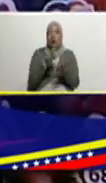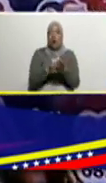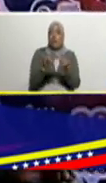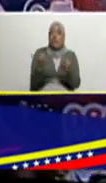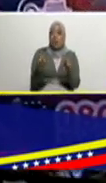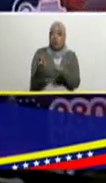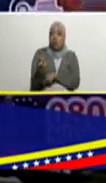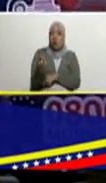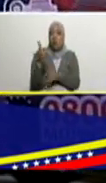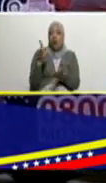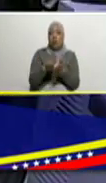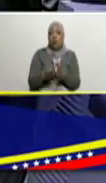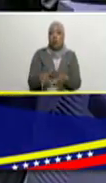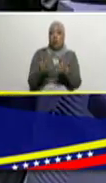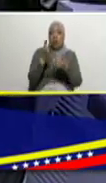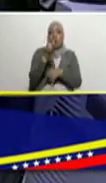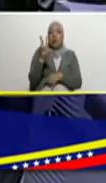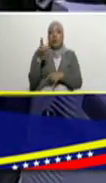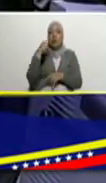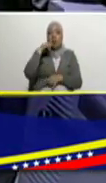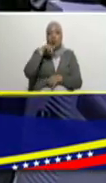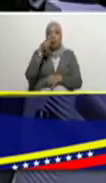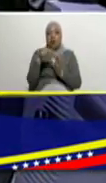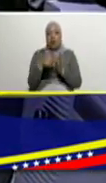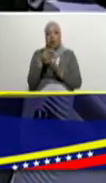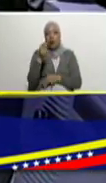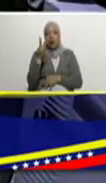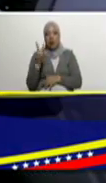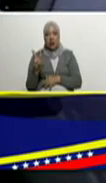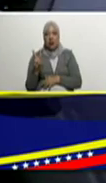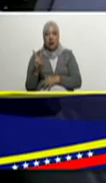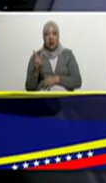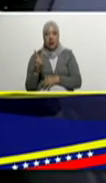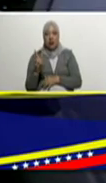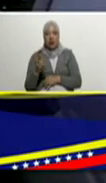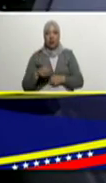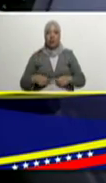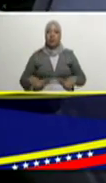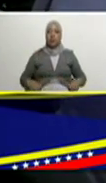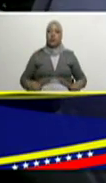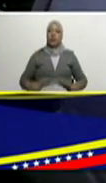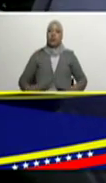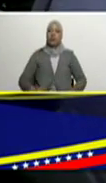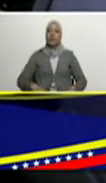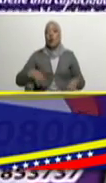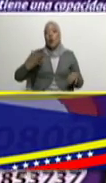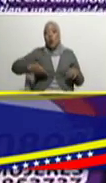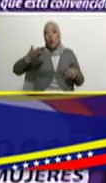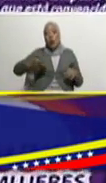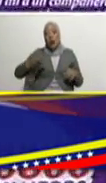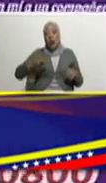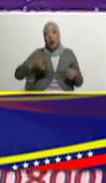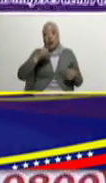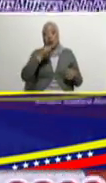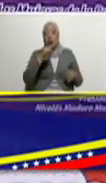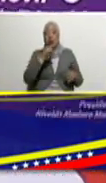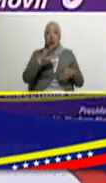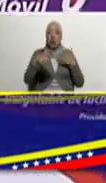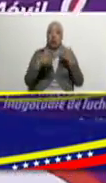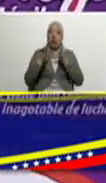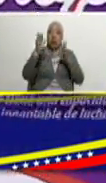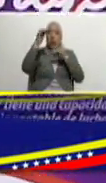usted el 25 de octubre del año 2022. Es importante destacar, señor presidente, que con